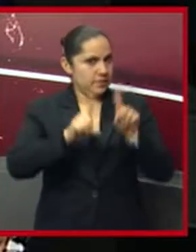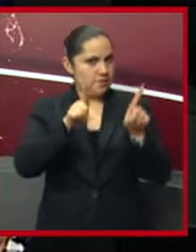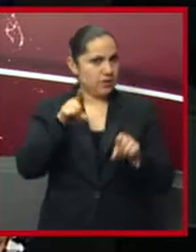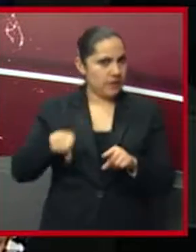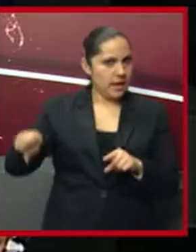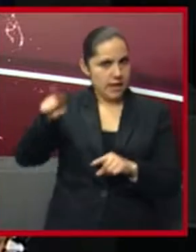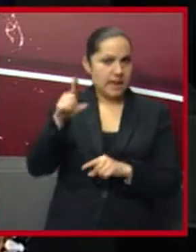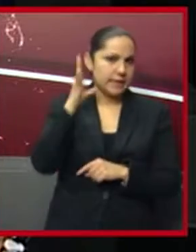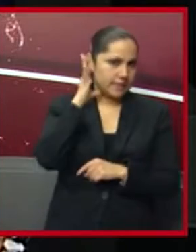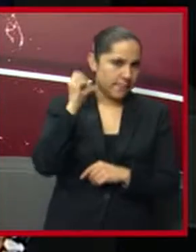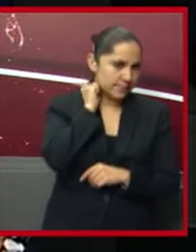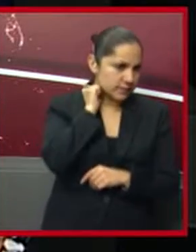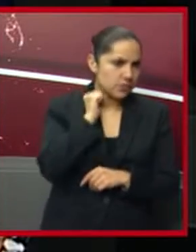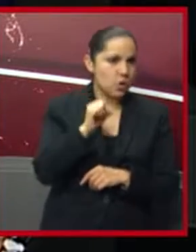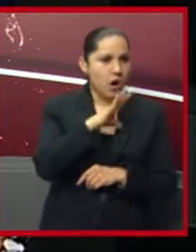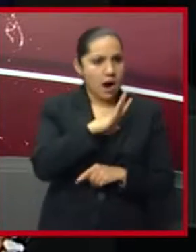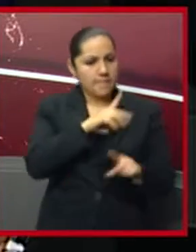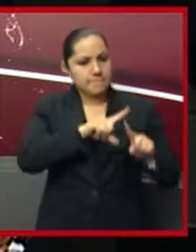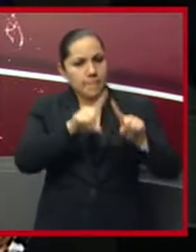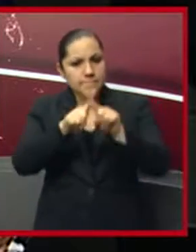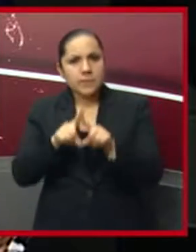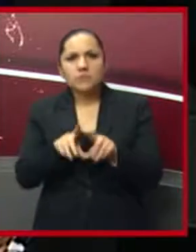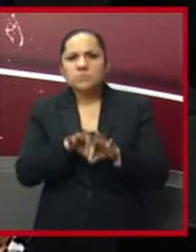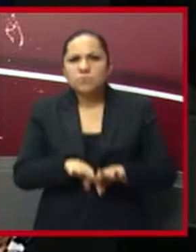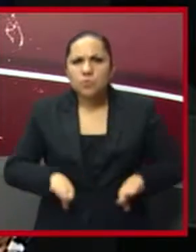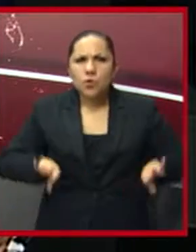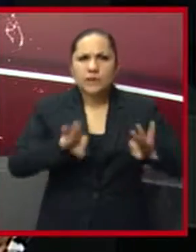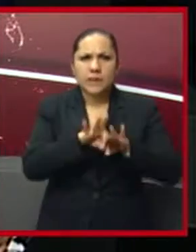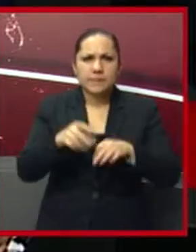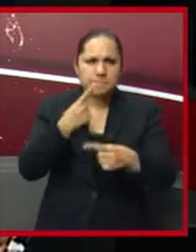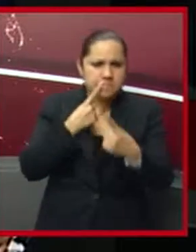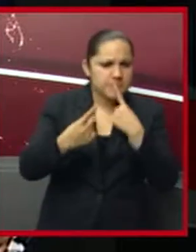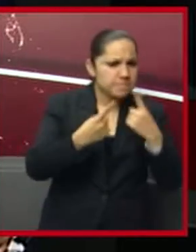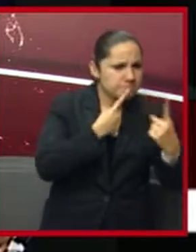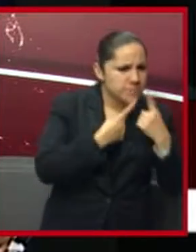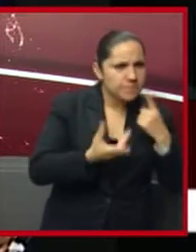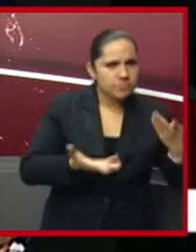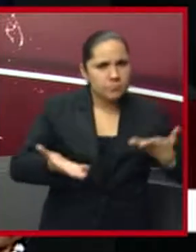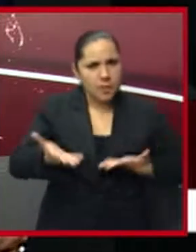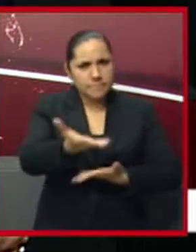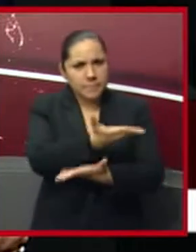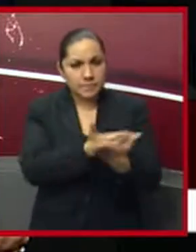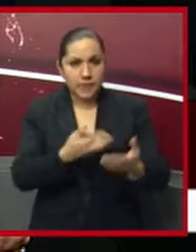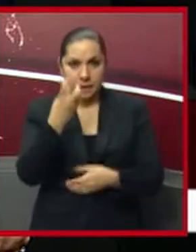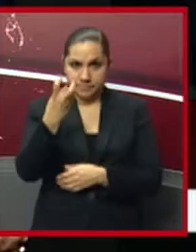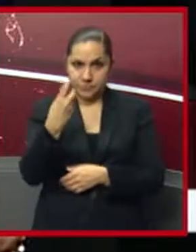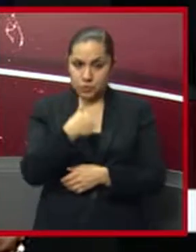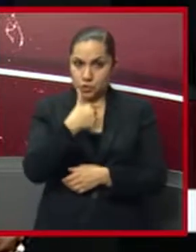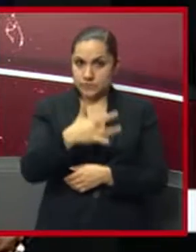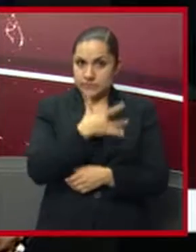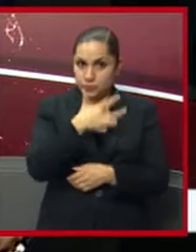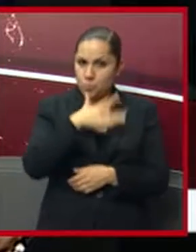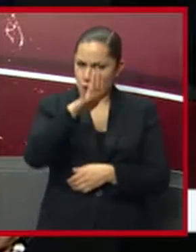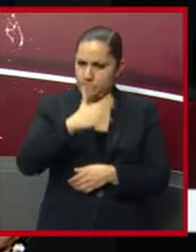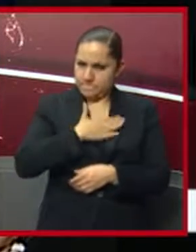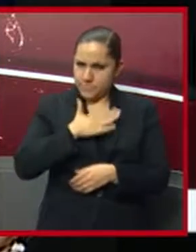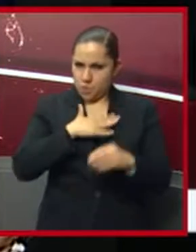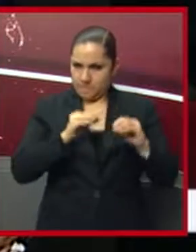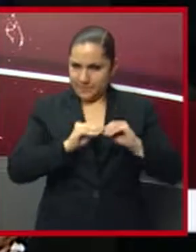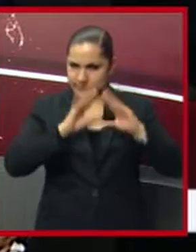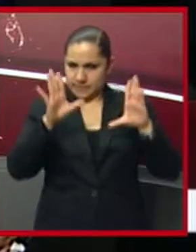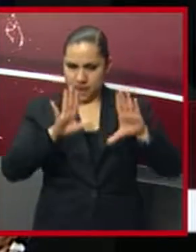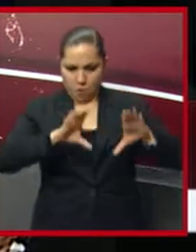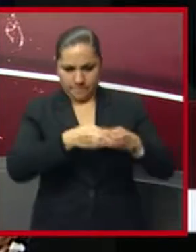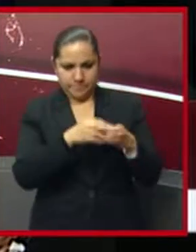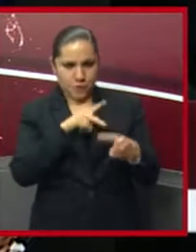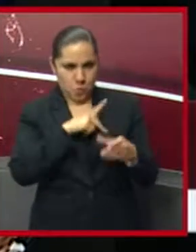transitando siempre privilegiando el consenso. A pesar de que se tiene una mayoría clara, te lo voy a hablar por mi partido, del Partido de Revolución Institucional, con